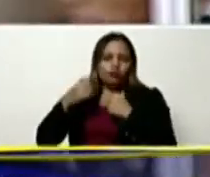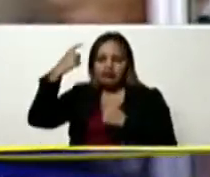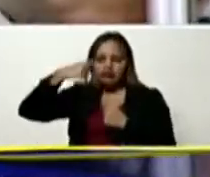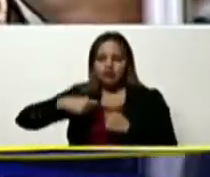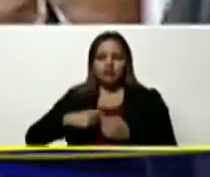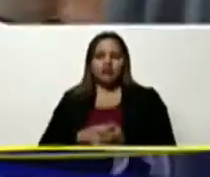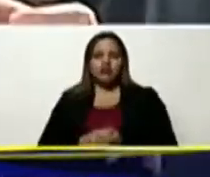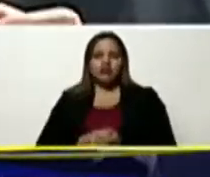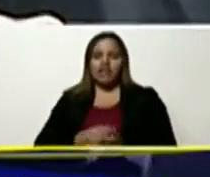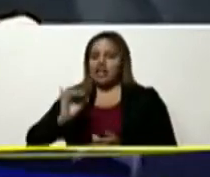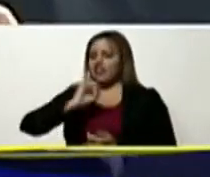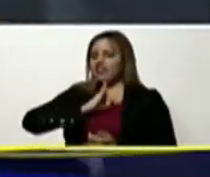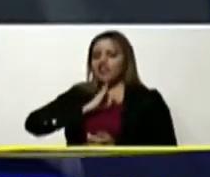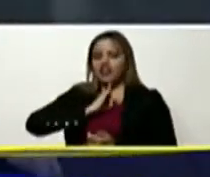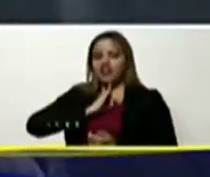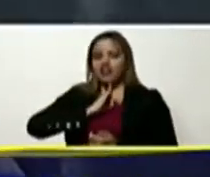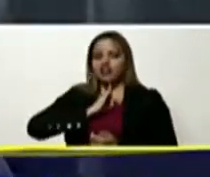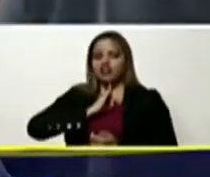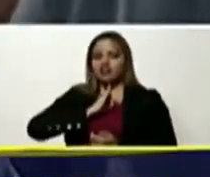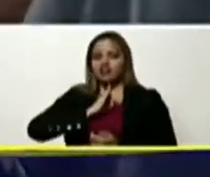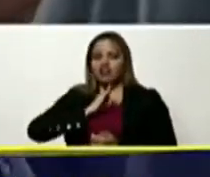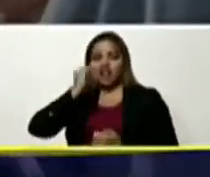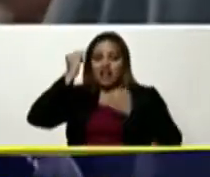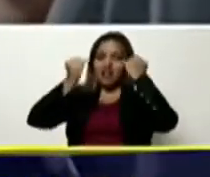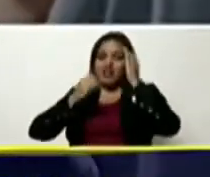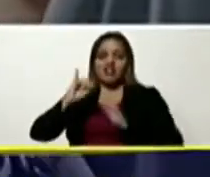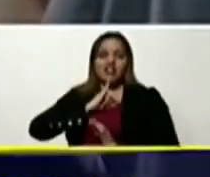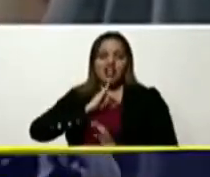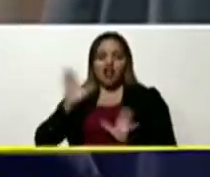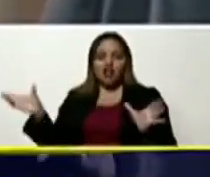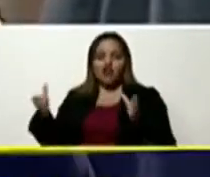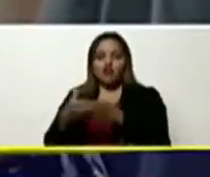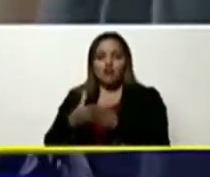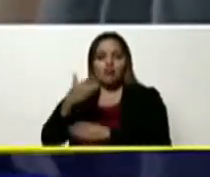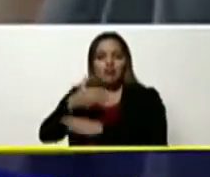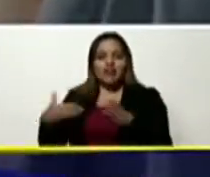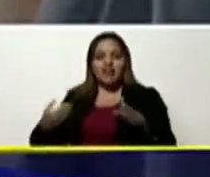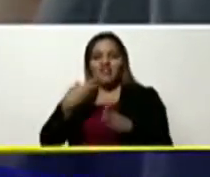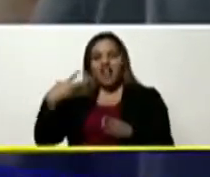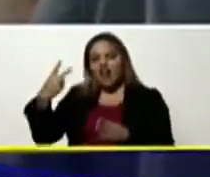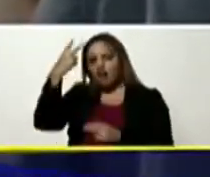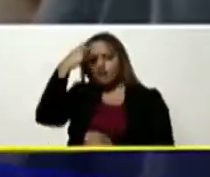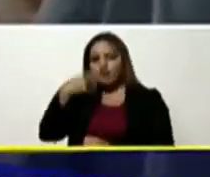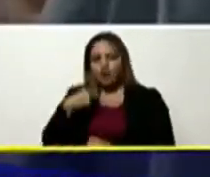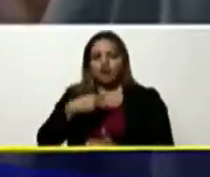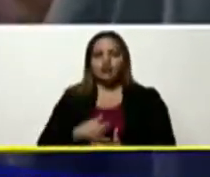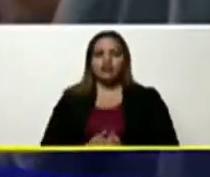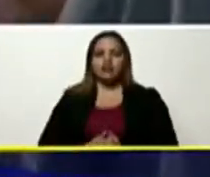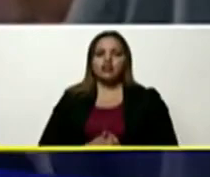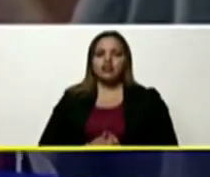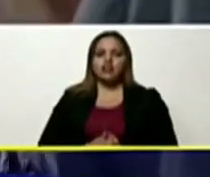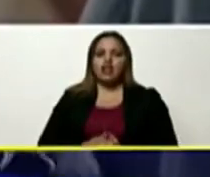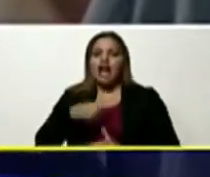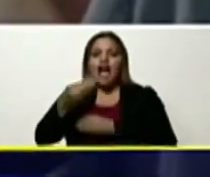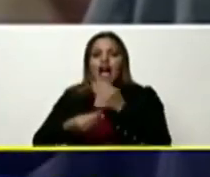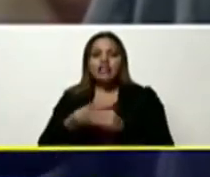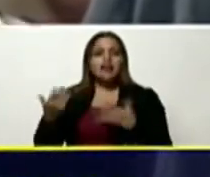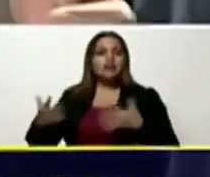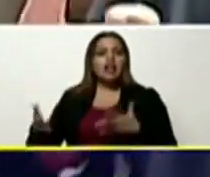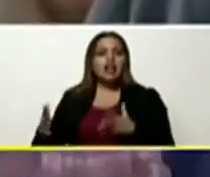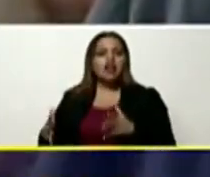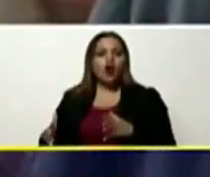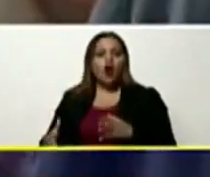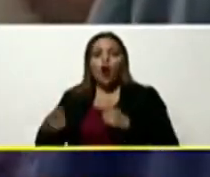definición identitaria de la clase media blanca empobrecida hace que ellos le tienen miedo a